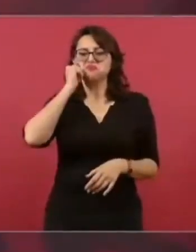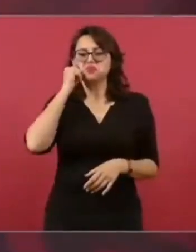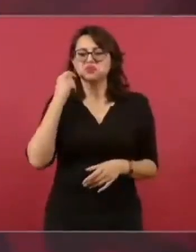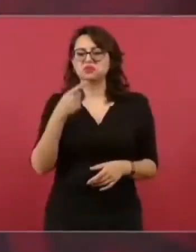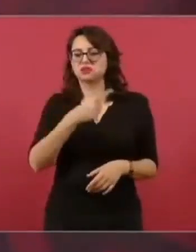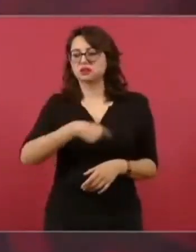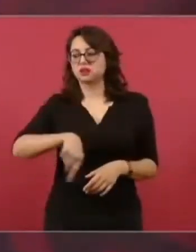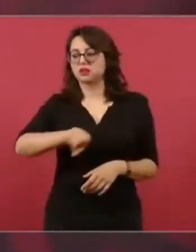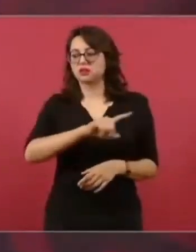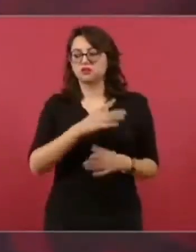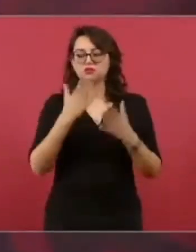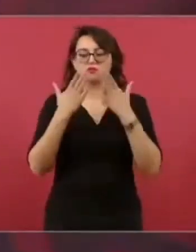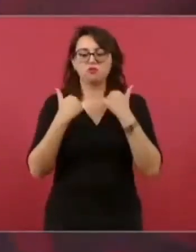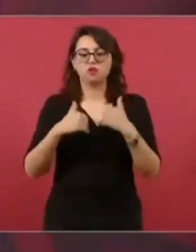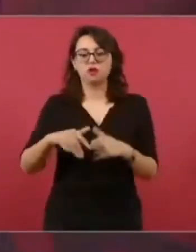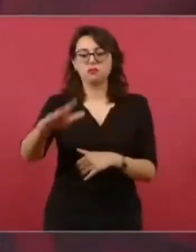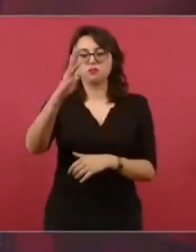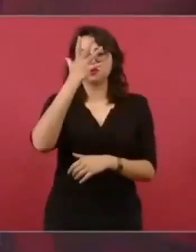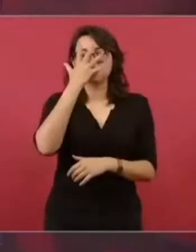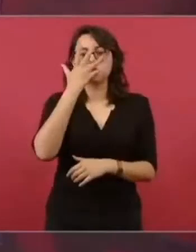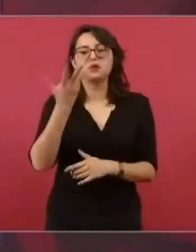vergüenza,